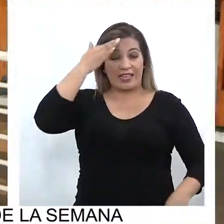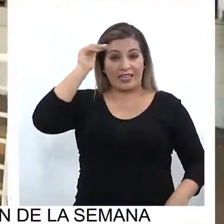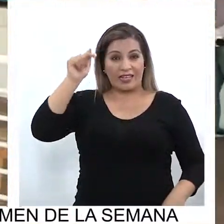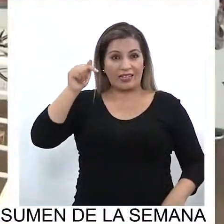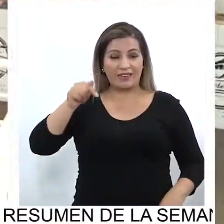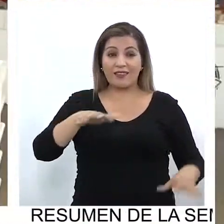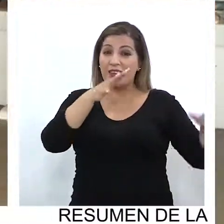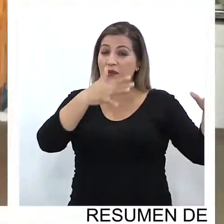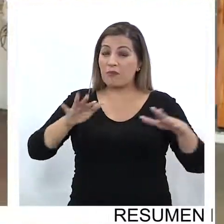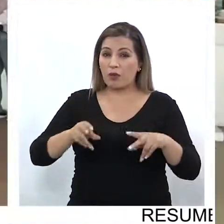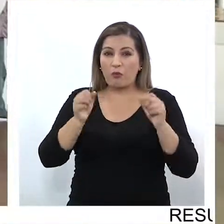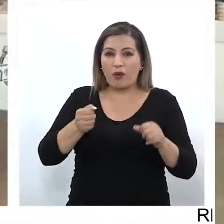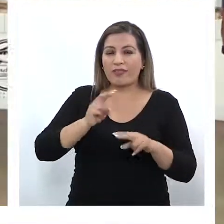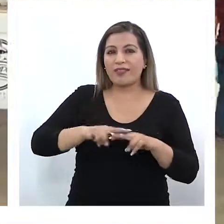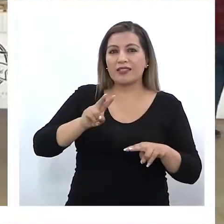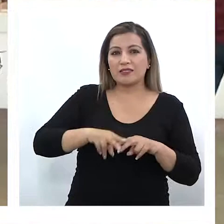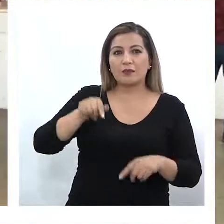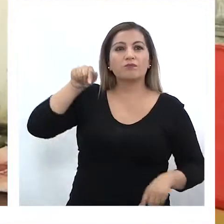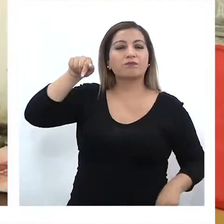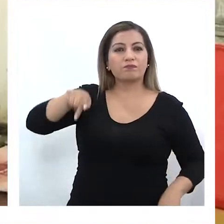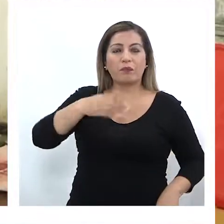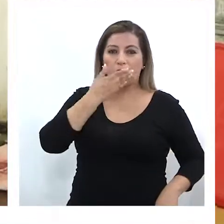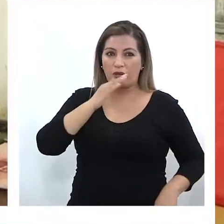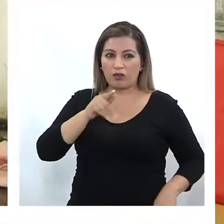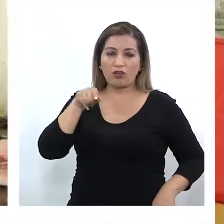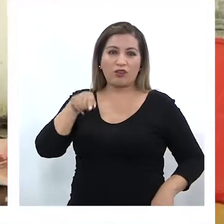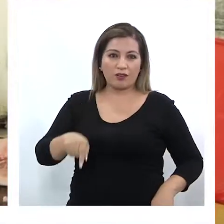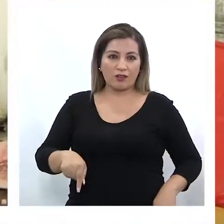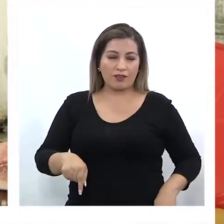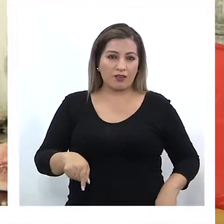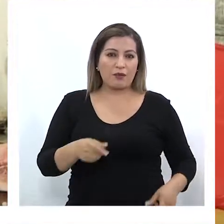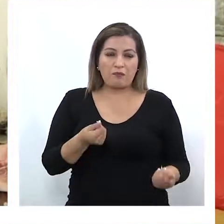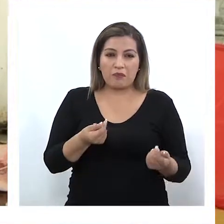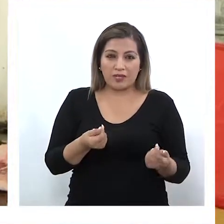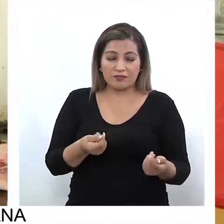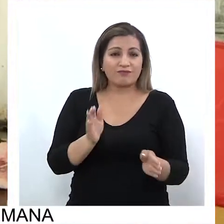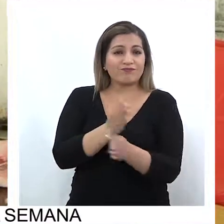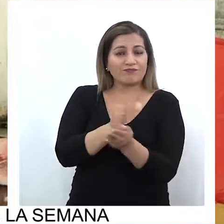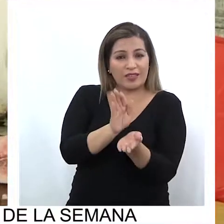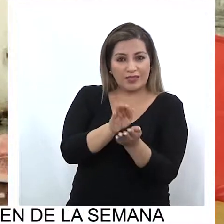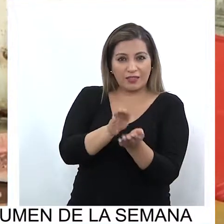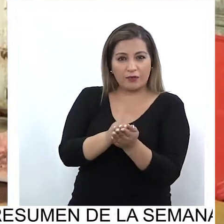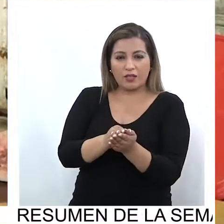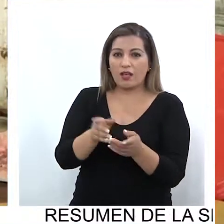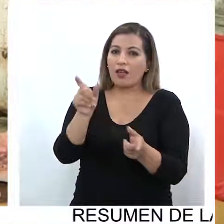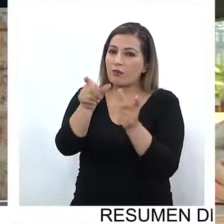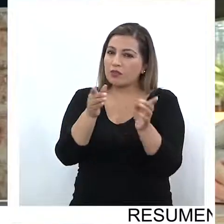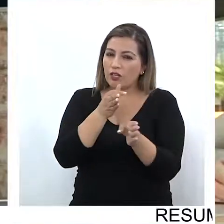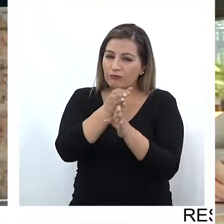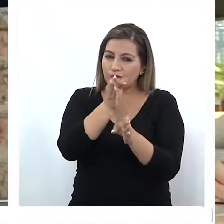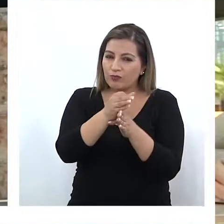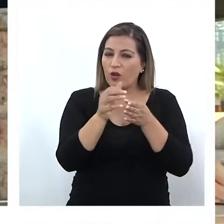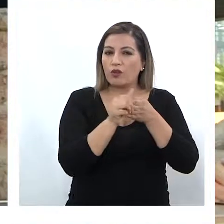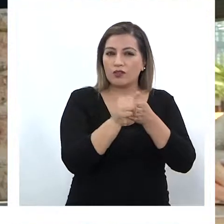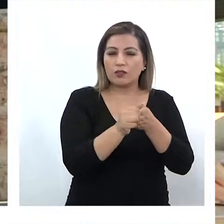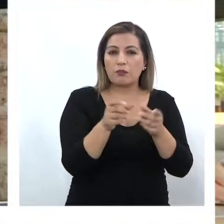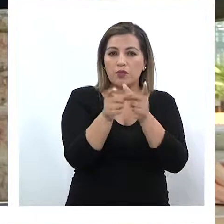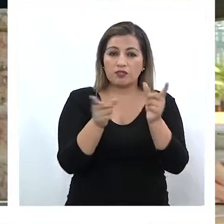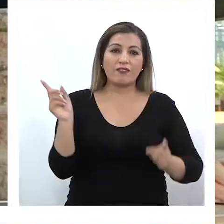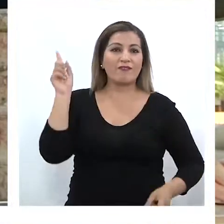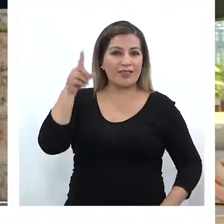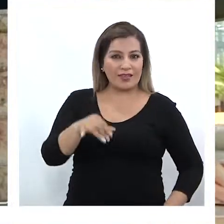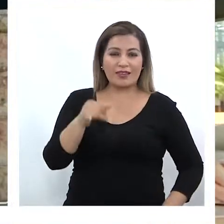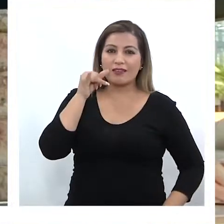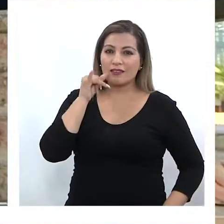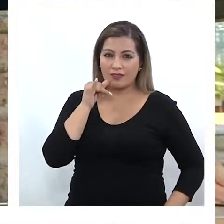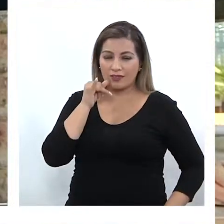mar pueden mejorar y con ello las ofertas de mariscos especialmente, orientadas a los turistas y visitantes que llegan a Equique